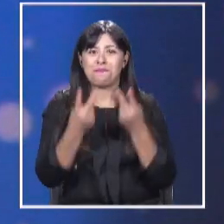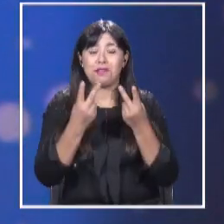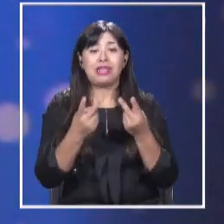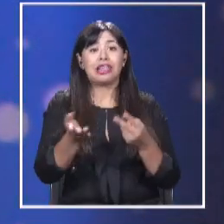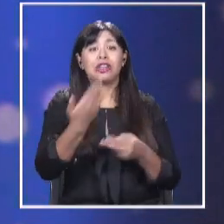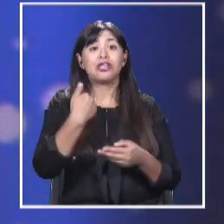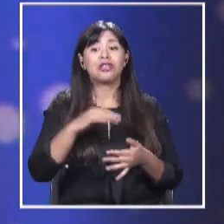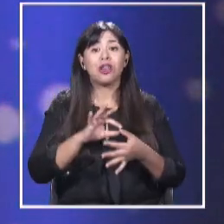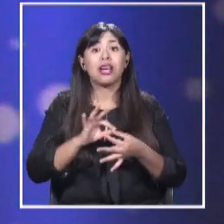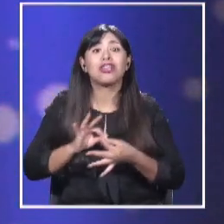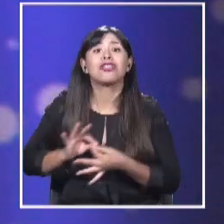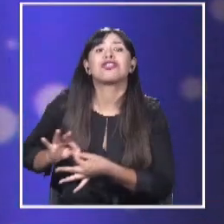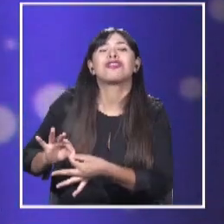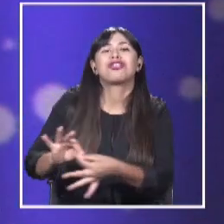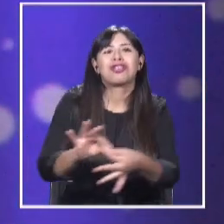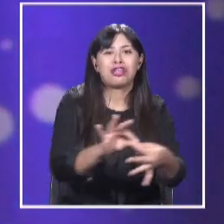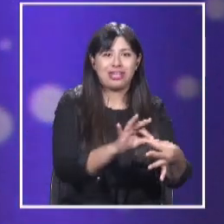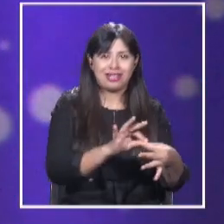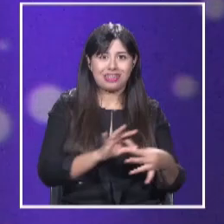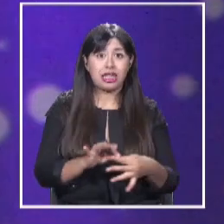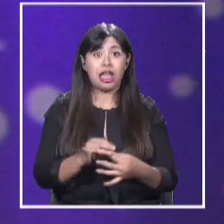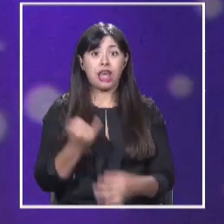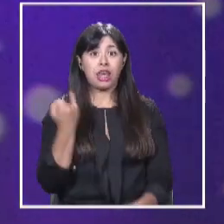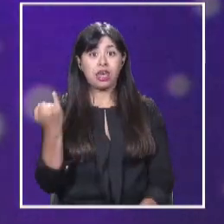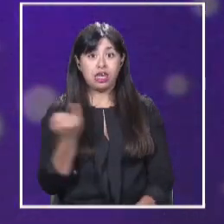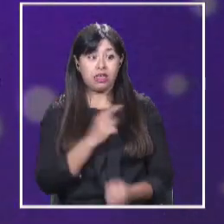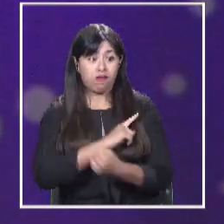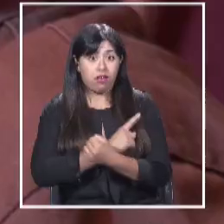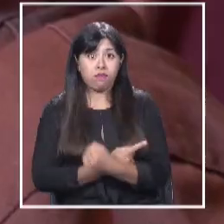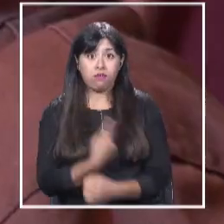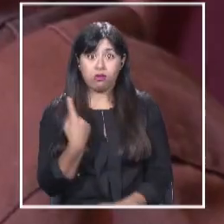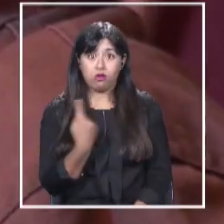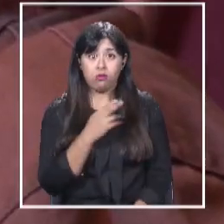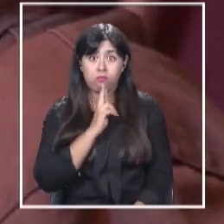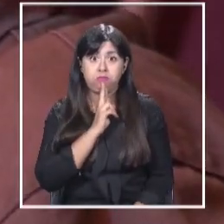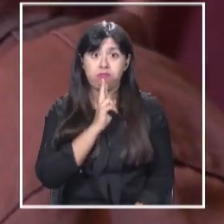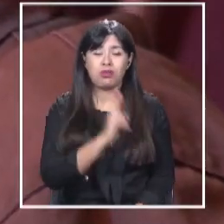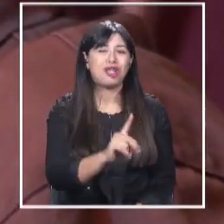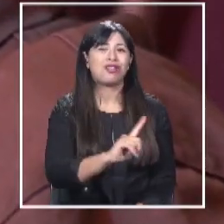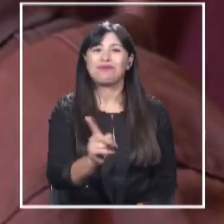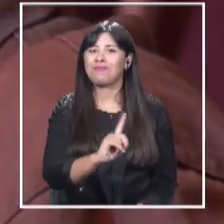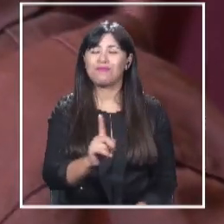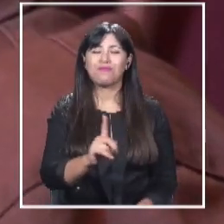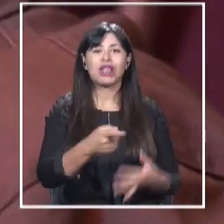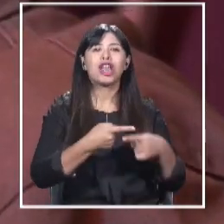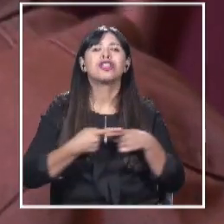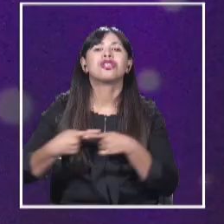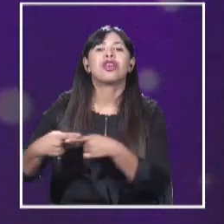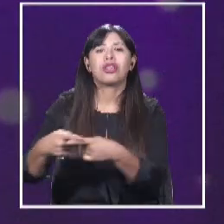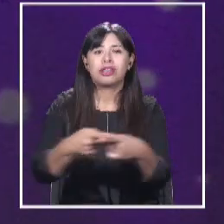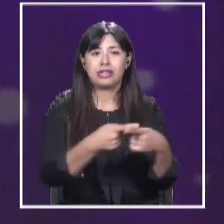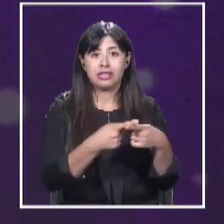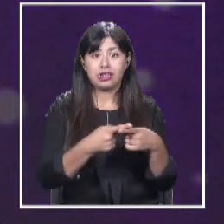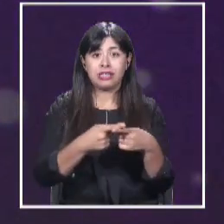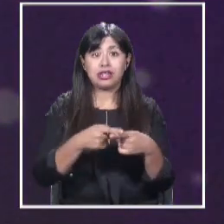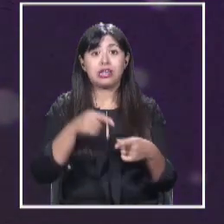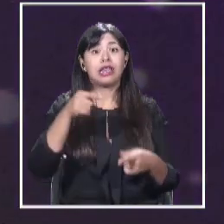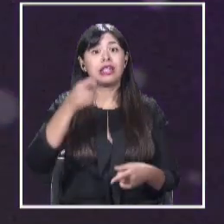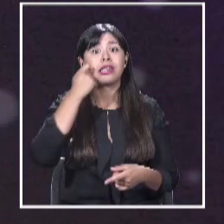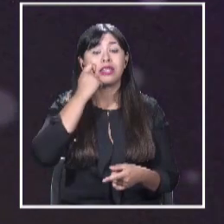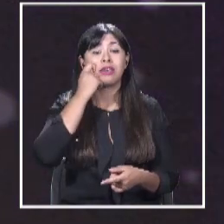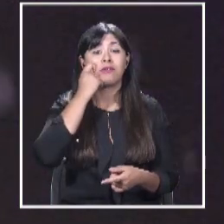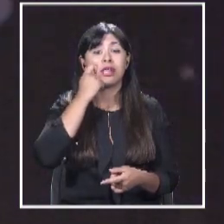una fuerza individual y física, sino que es una fortaleza social. Podemos decir que no es más débil el que